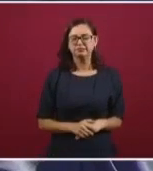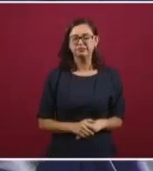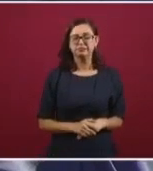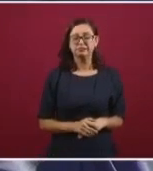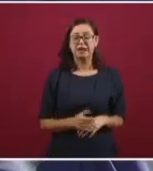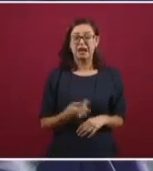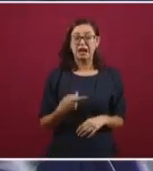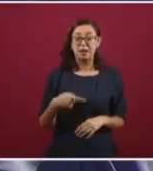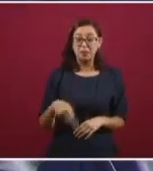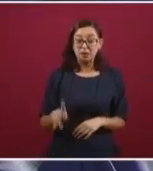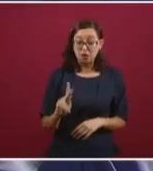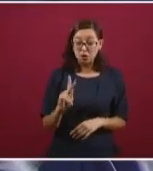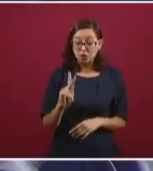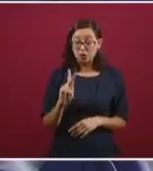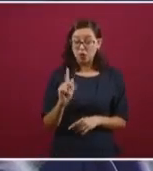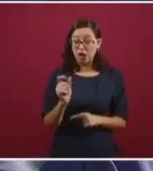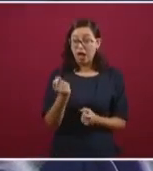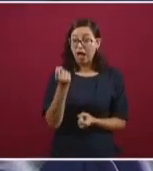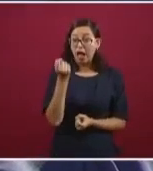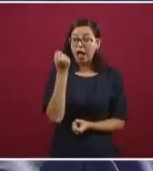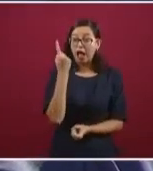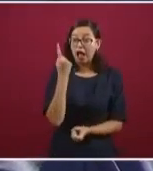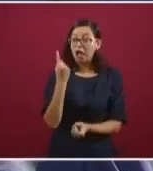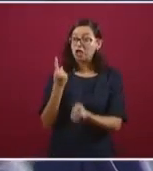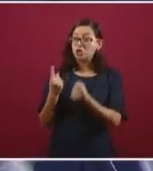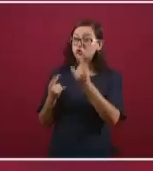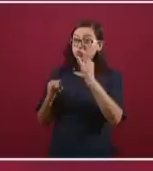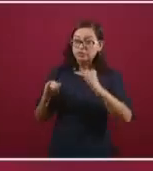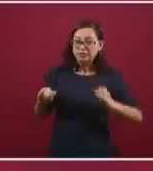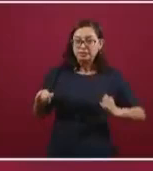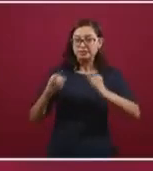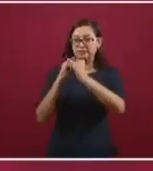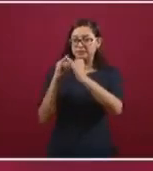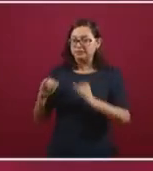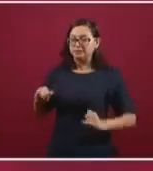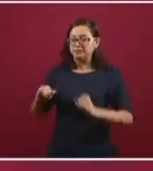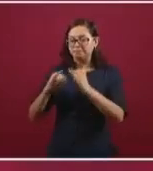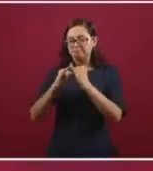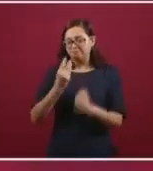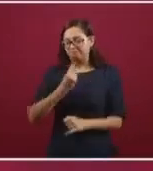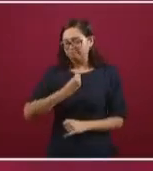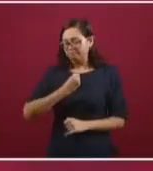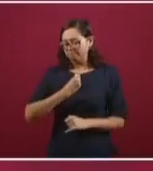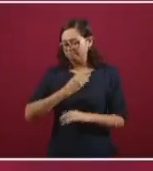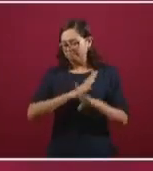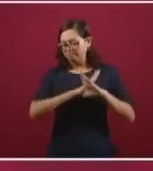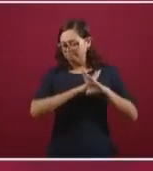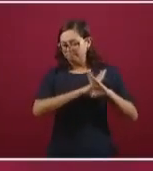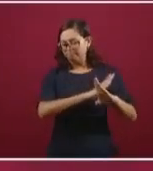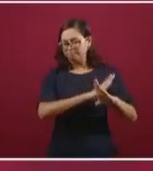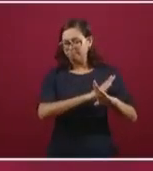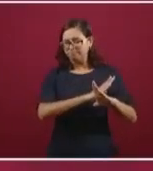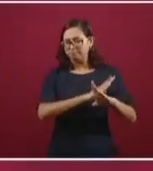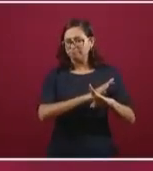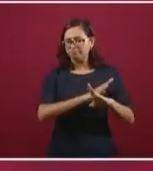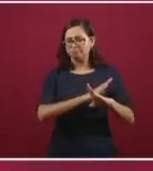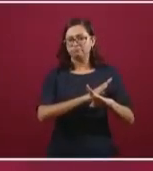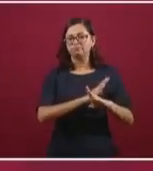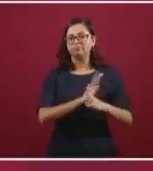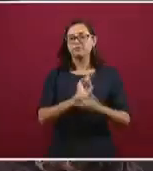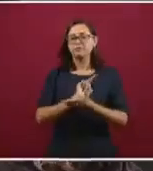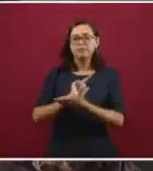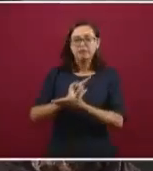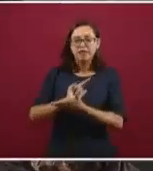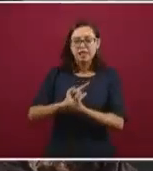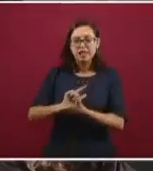Hubieron instituciones que se mantuvieron a salvo,